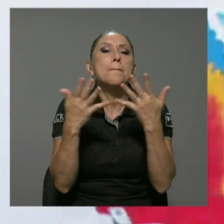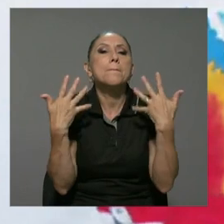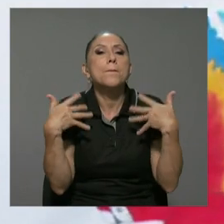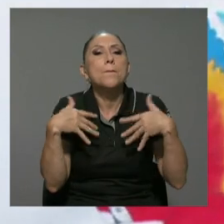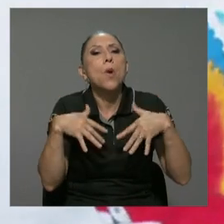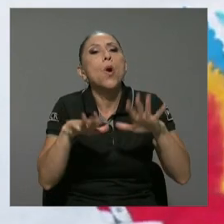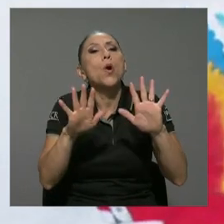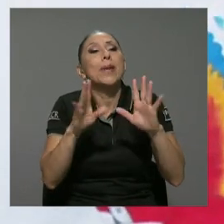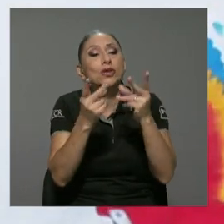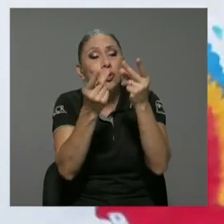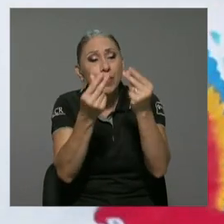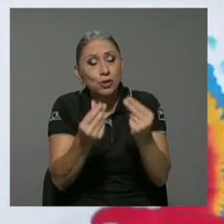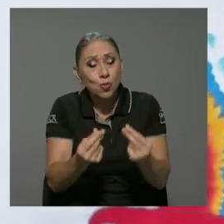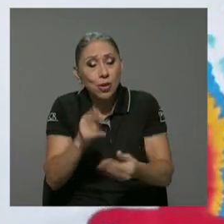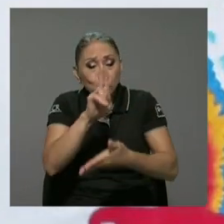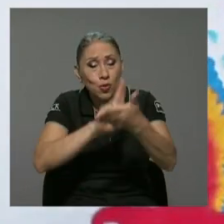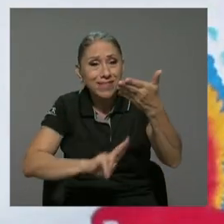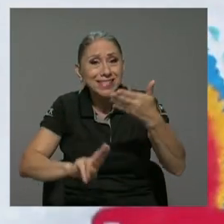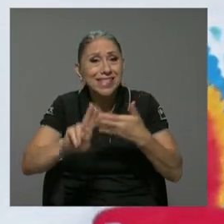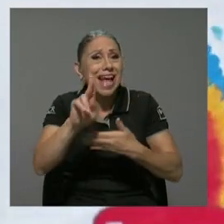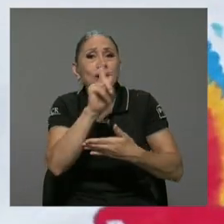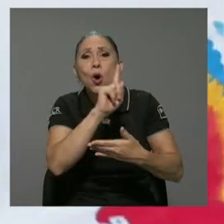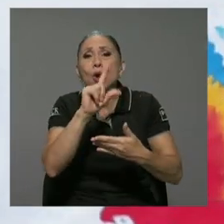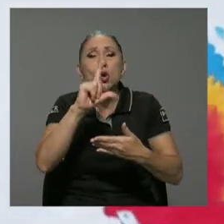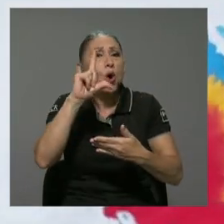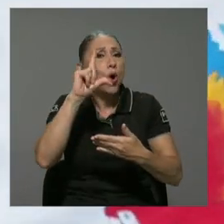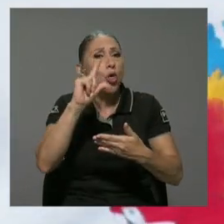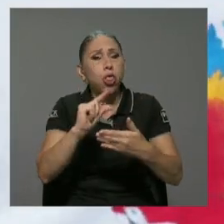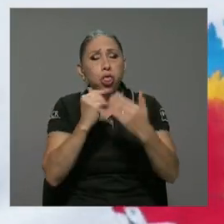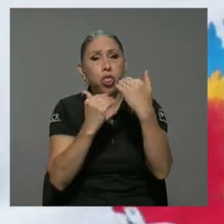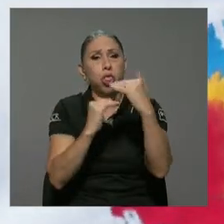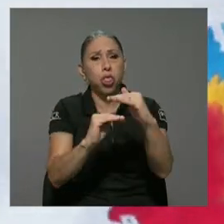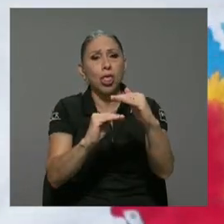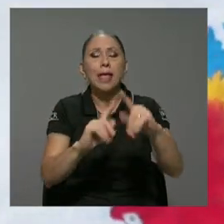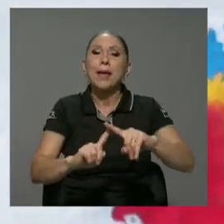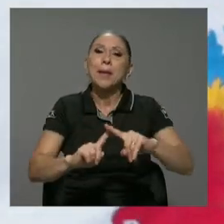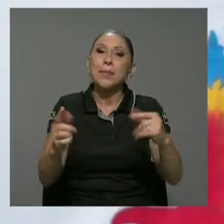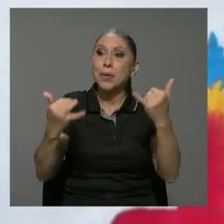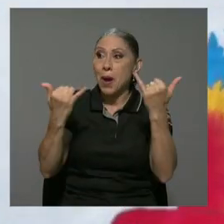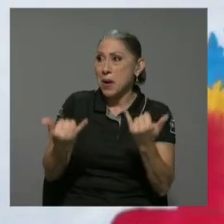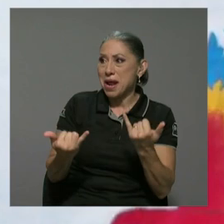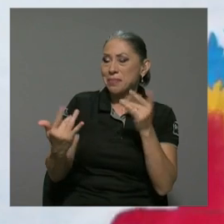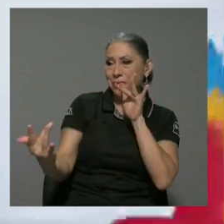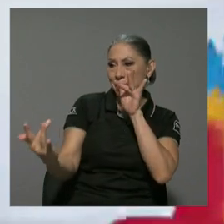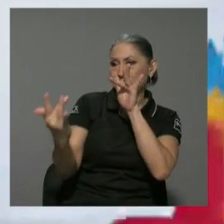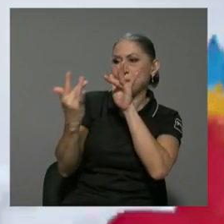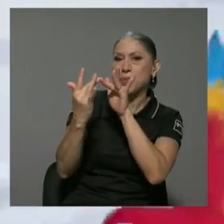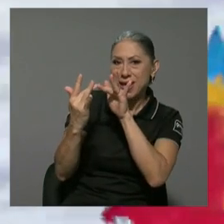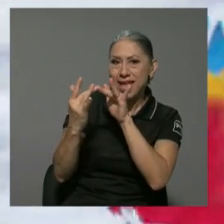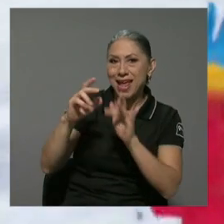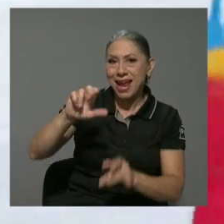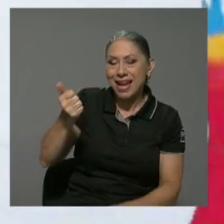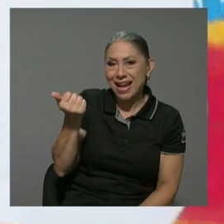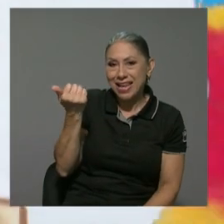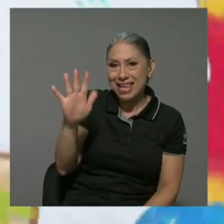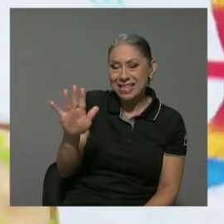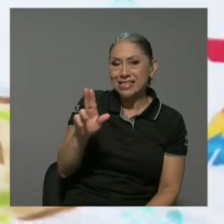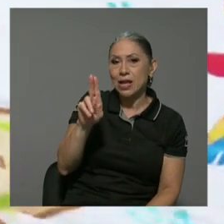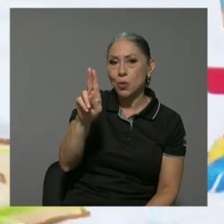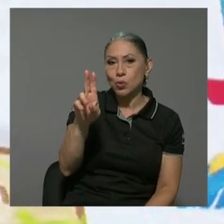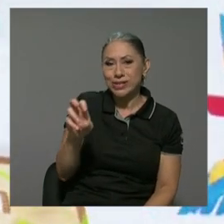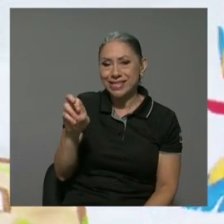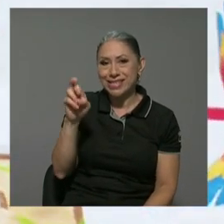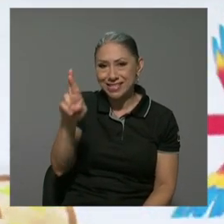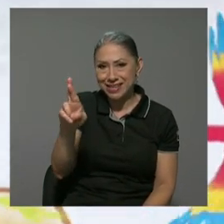este presupuesto universitario. Pero vamos hacia el estudio del canal 15